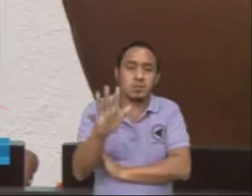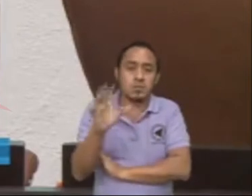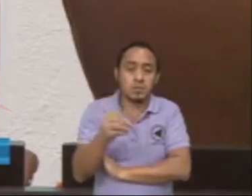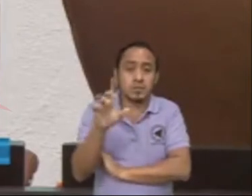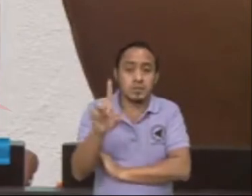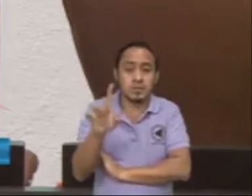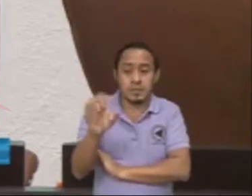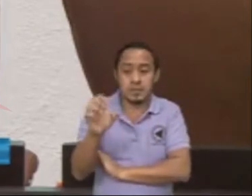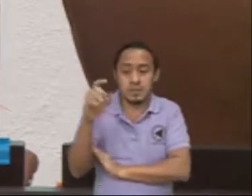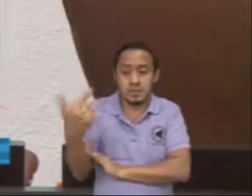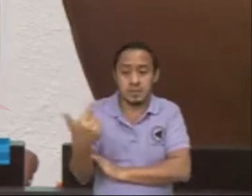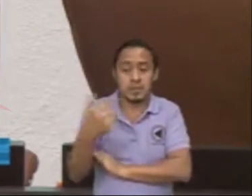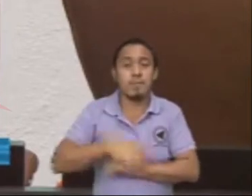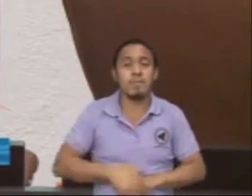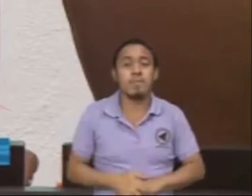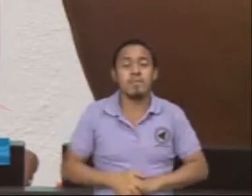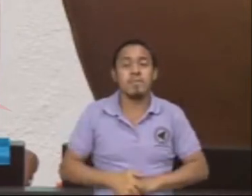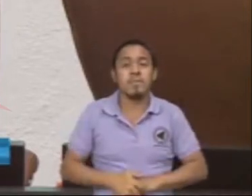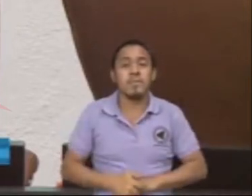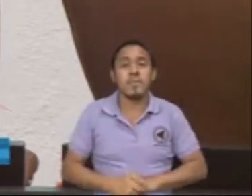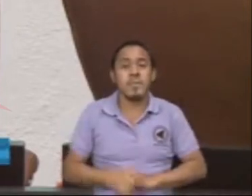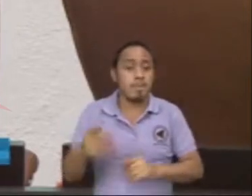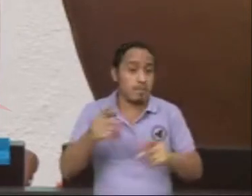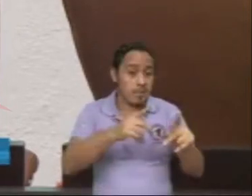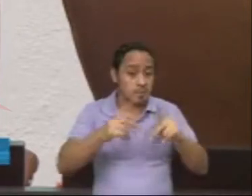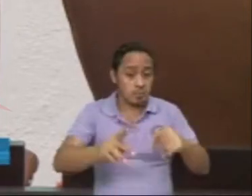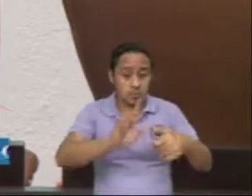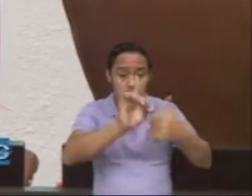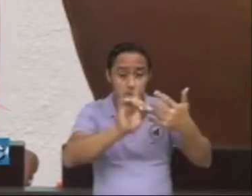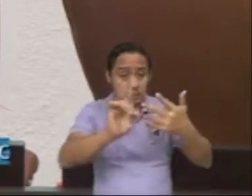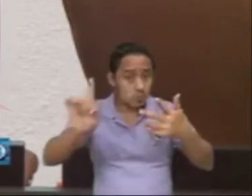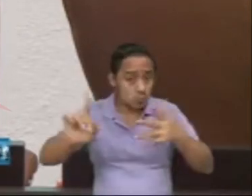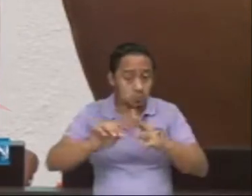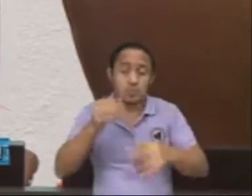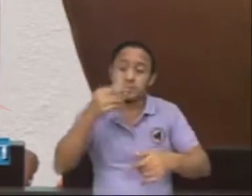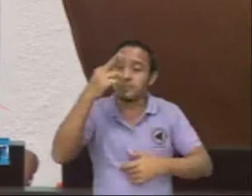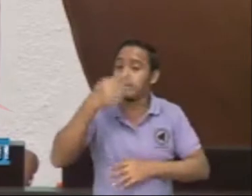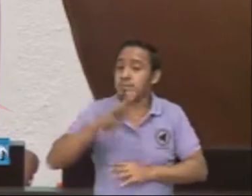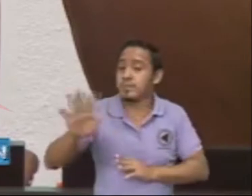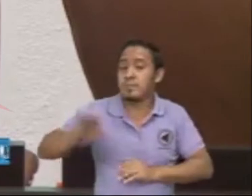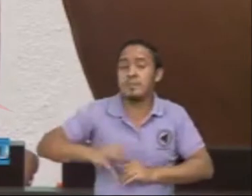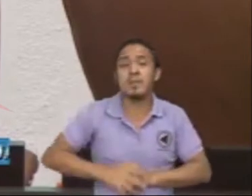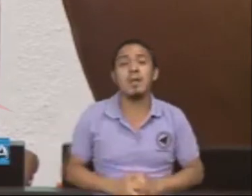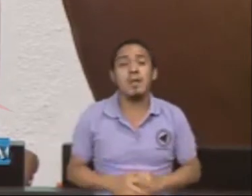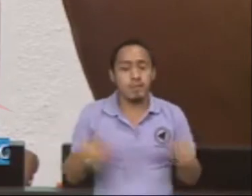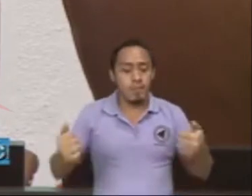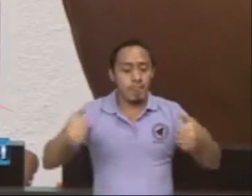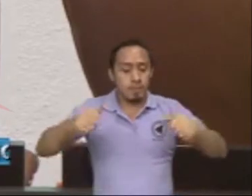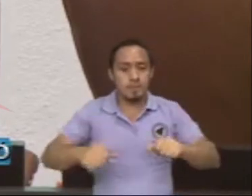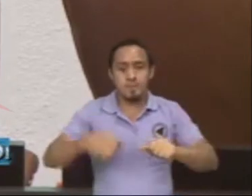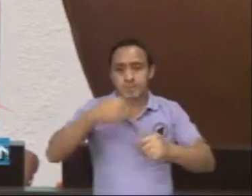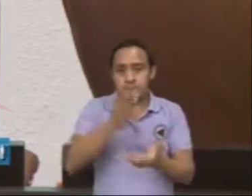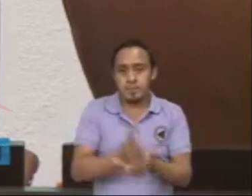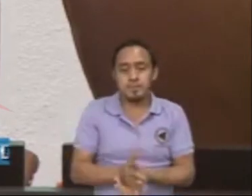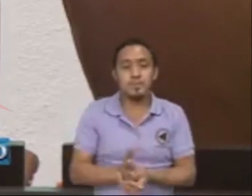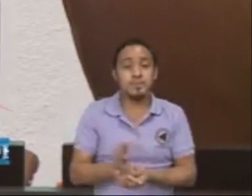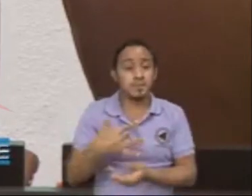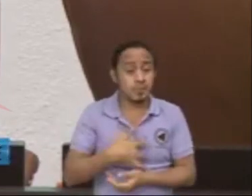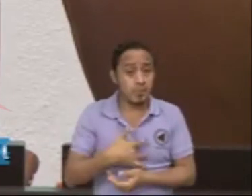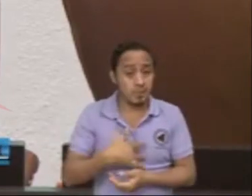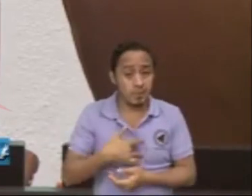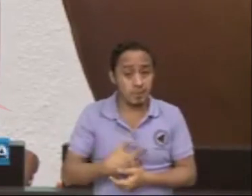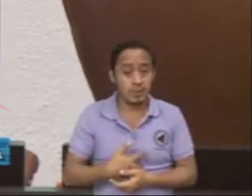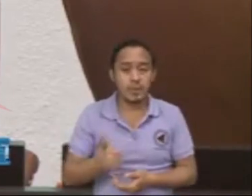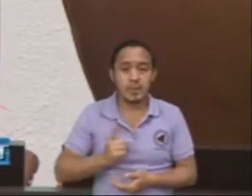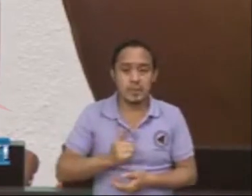4150 DEG por pasajero respectivamente. El convenio establece el requisito de